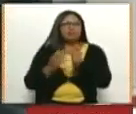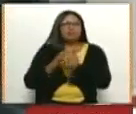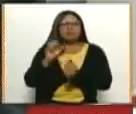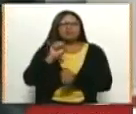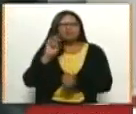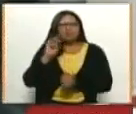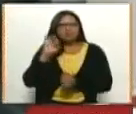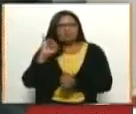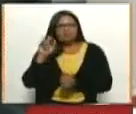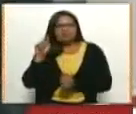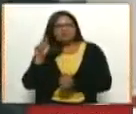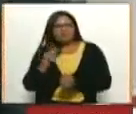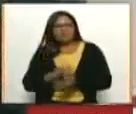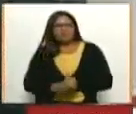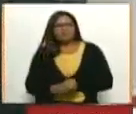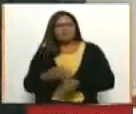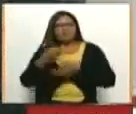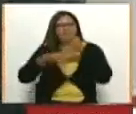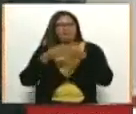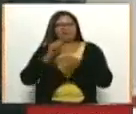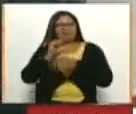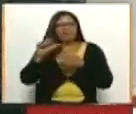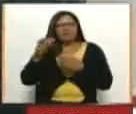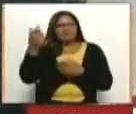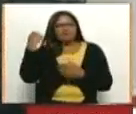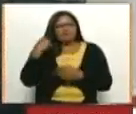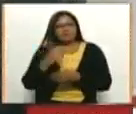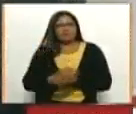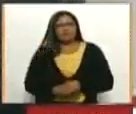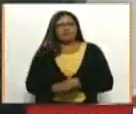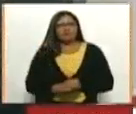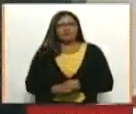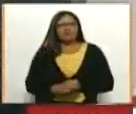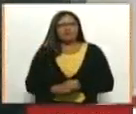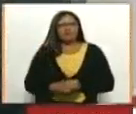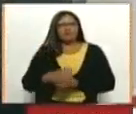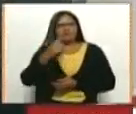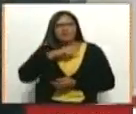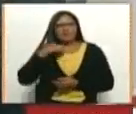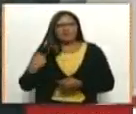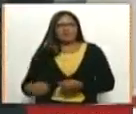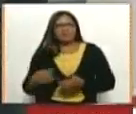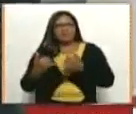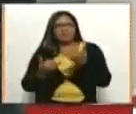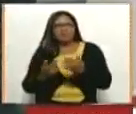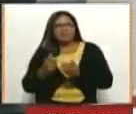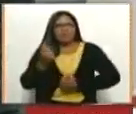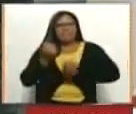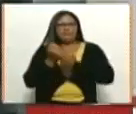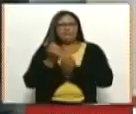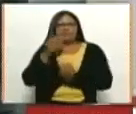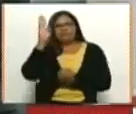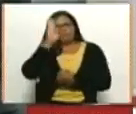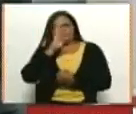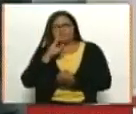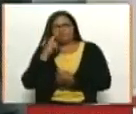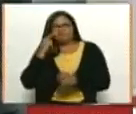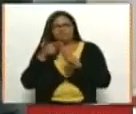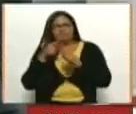del cual se habló la semana pasada en China, que tiene además el apoyo de Brasil. Por eso su